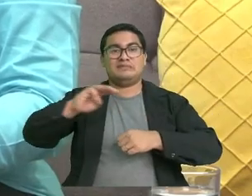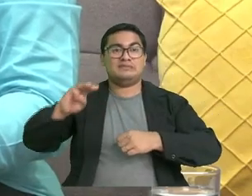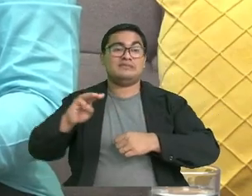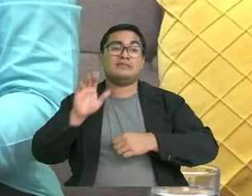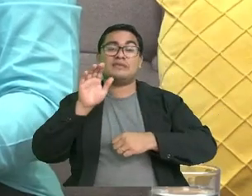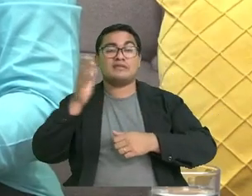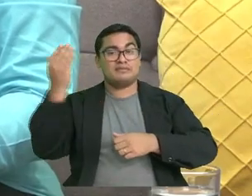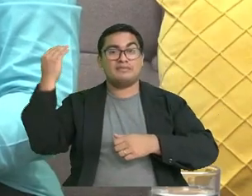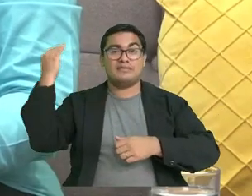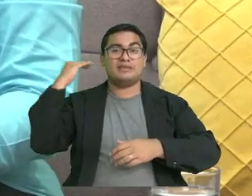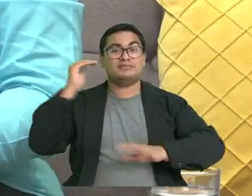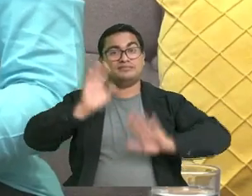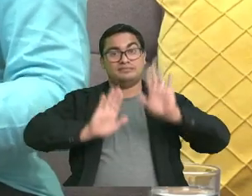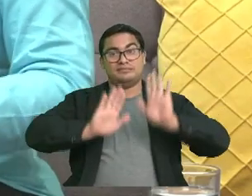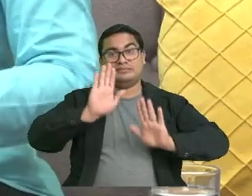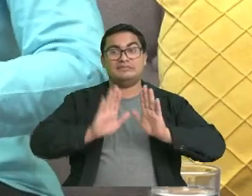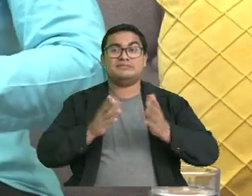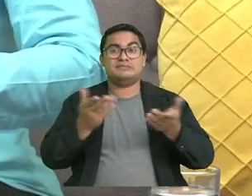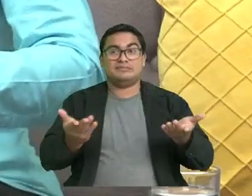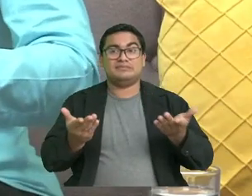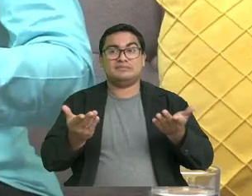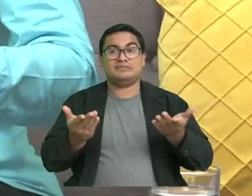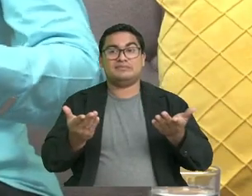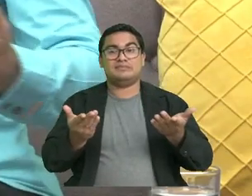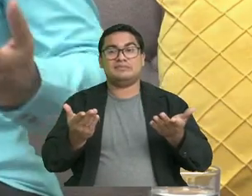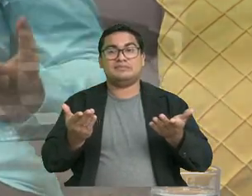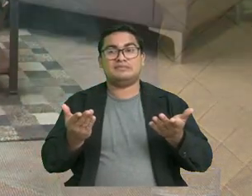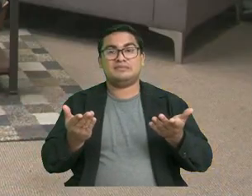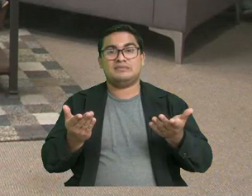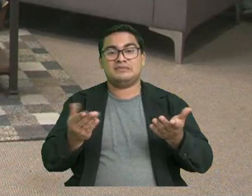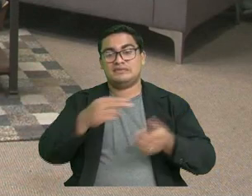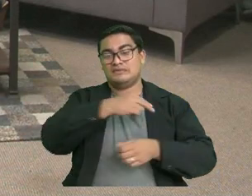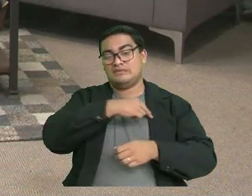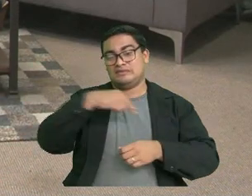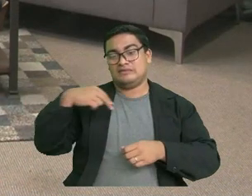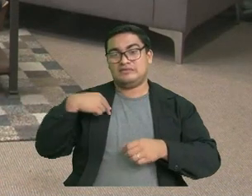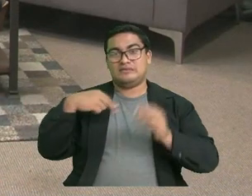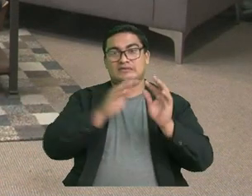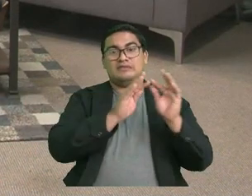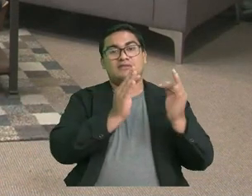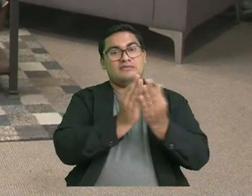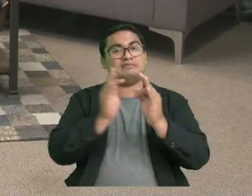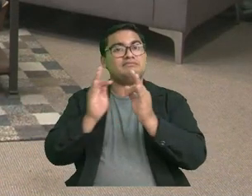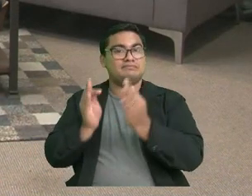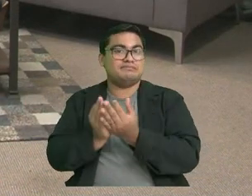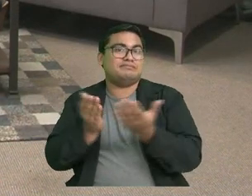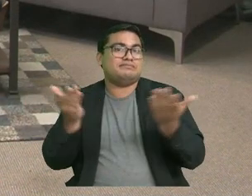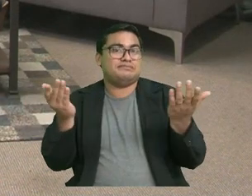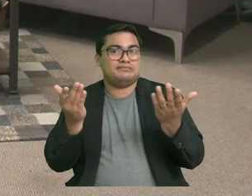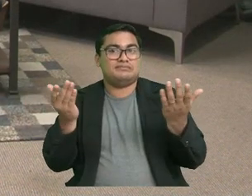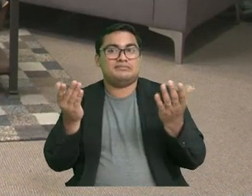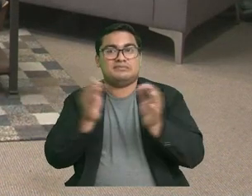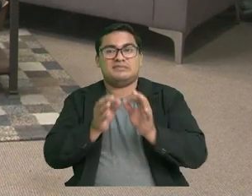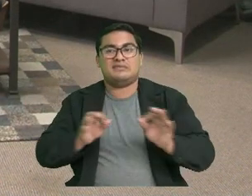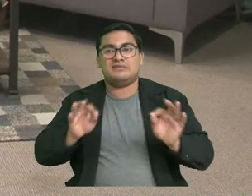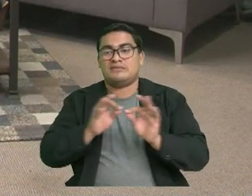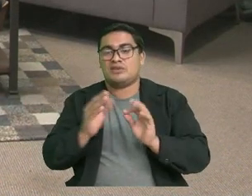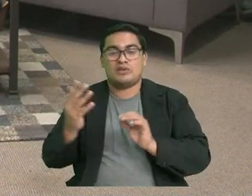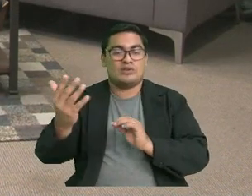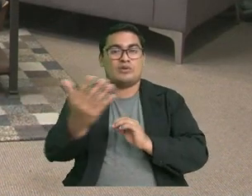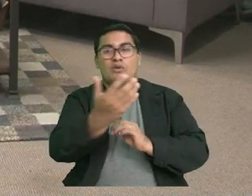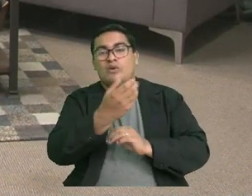gran participación decisiva? Y nosotros, la familia, tenemos que recoger todo